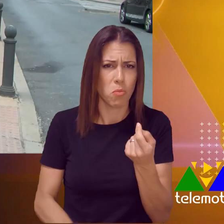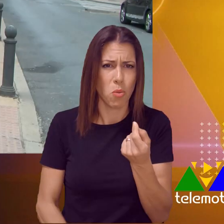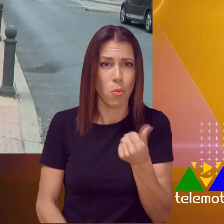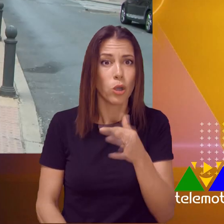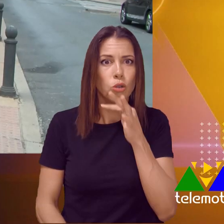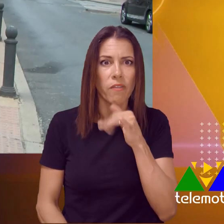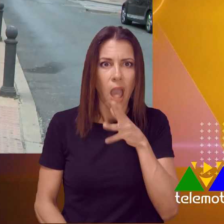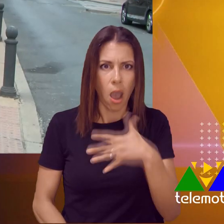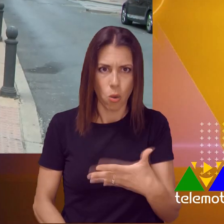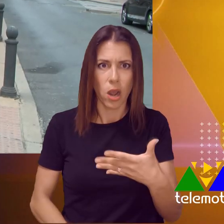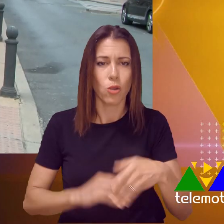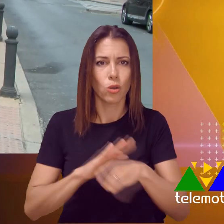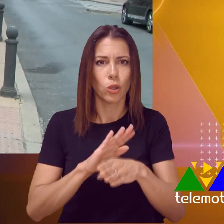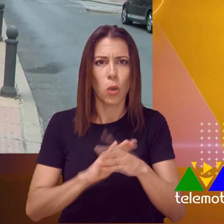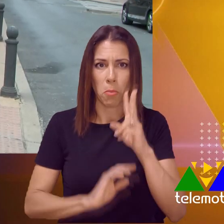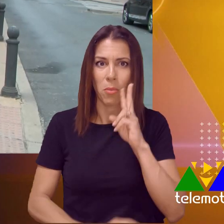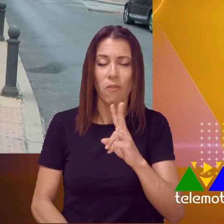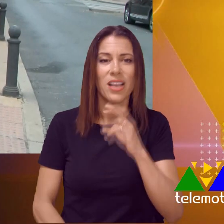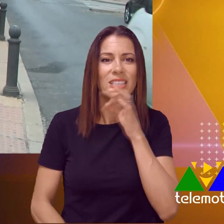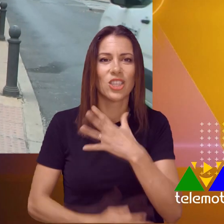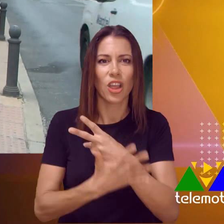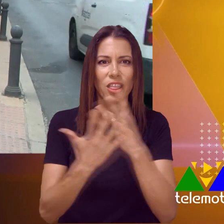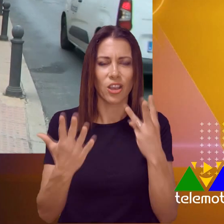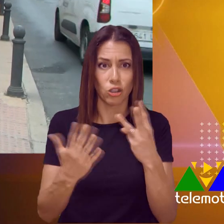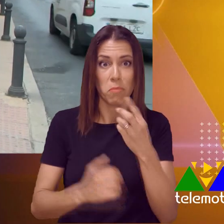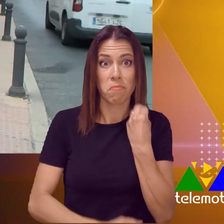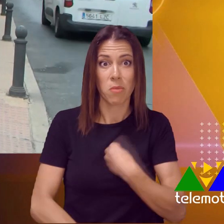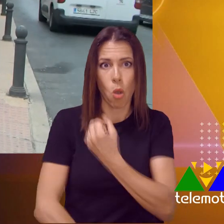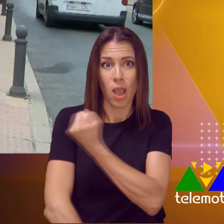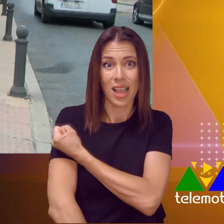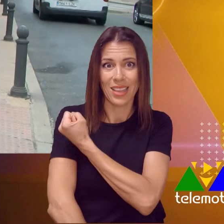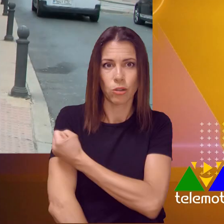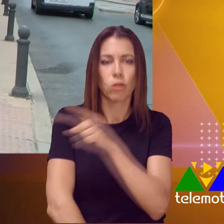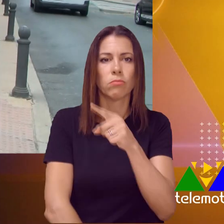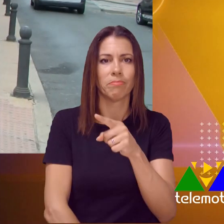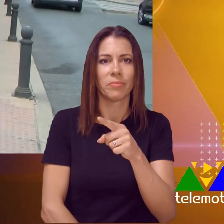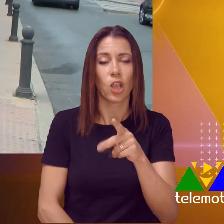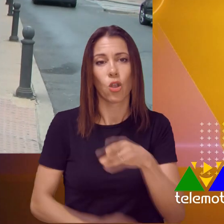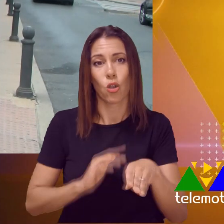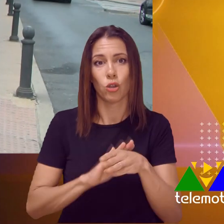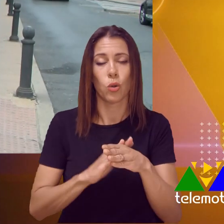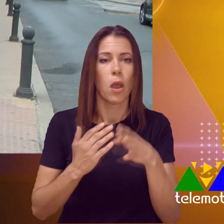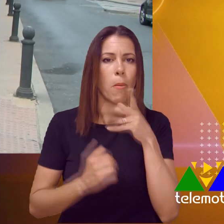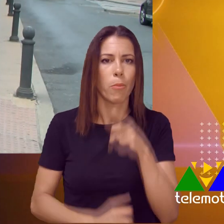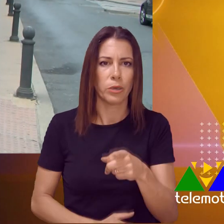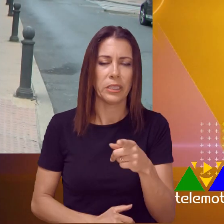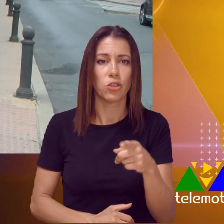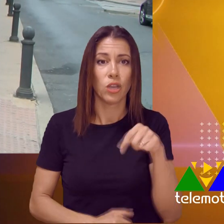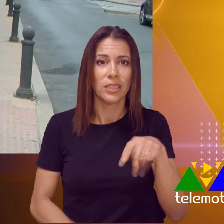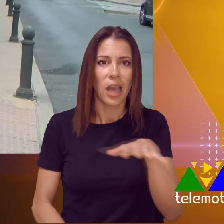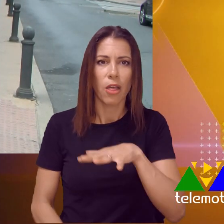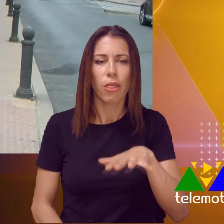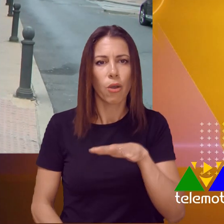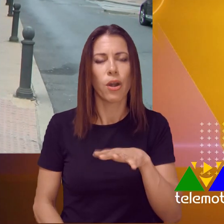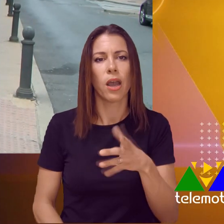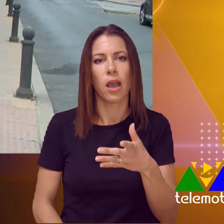las mismas que podemos ver en el siglo XVIII, en el catastro de Ensenada del siglo XVIII. Es decir, que en ese aspecto sí que esta zona ha